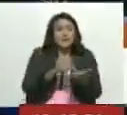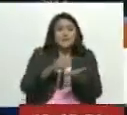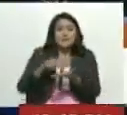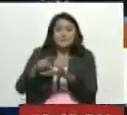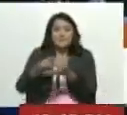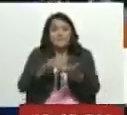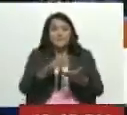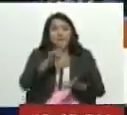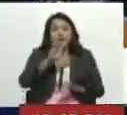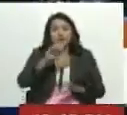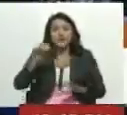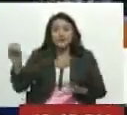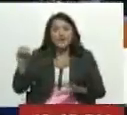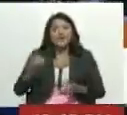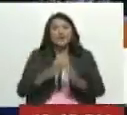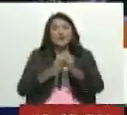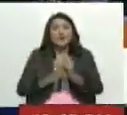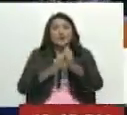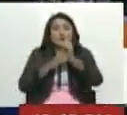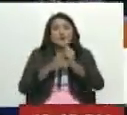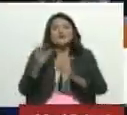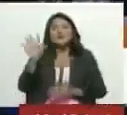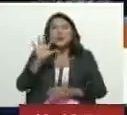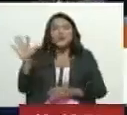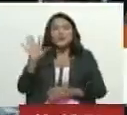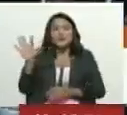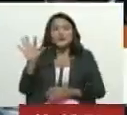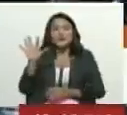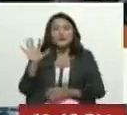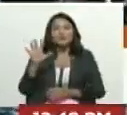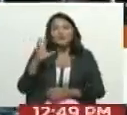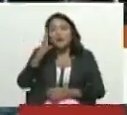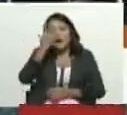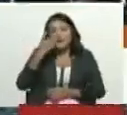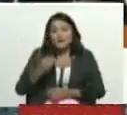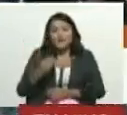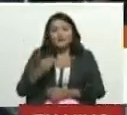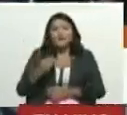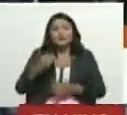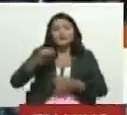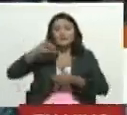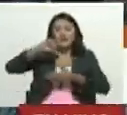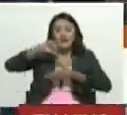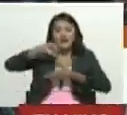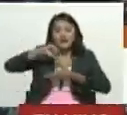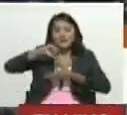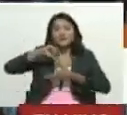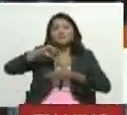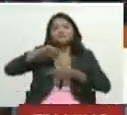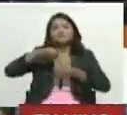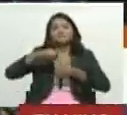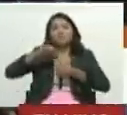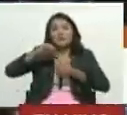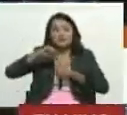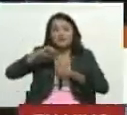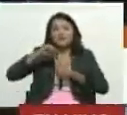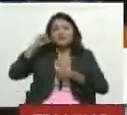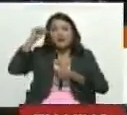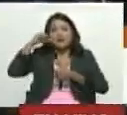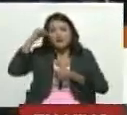doscientos delegados de 55 países África América del Norte América Latina Asia medio oriente